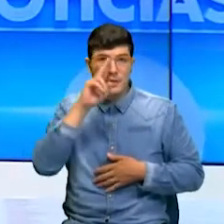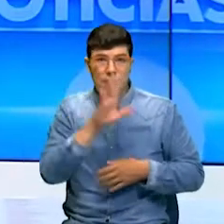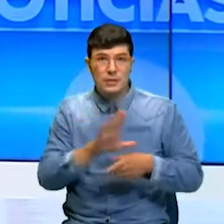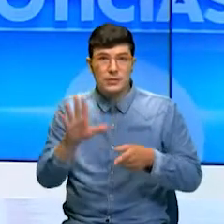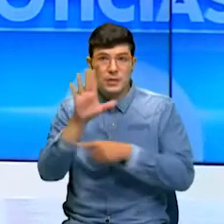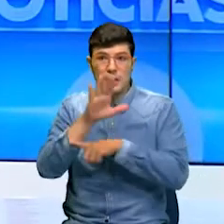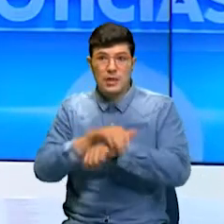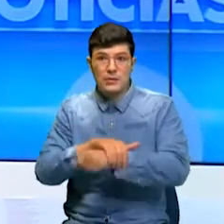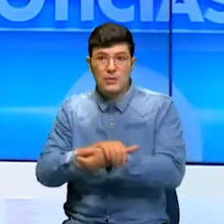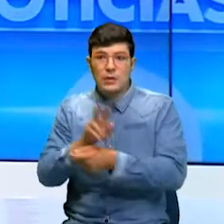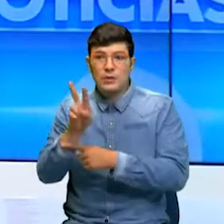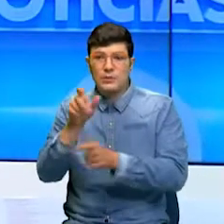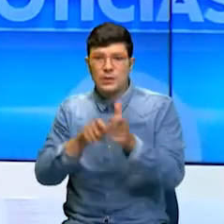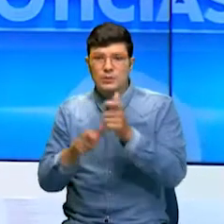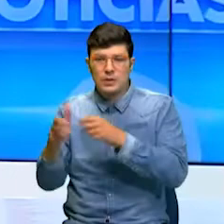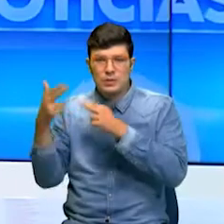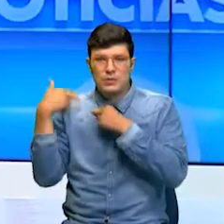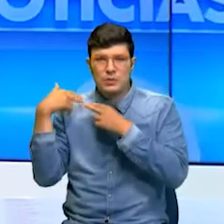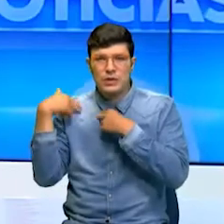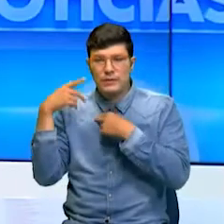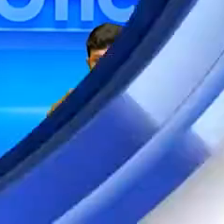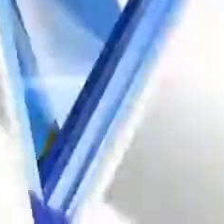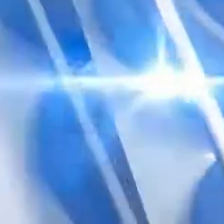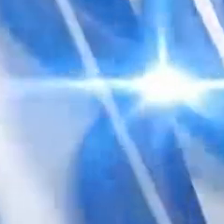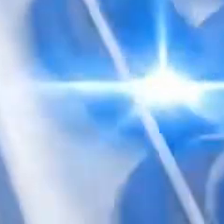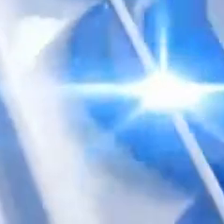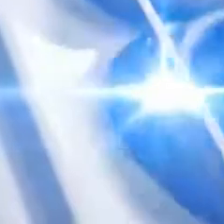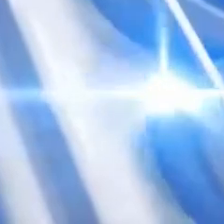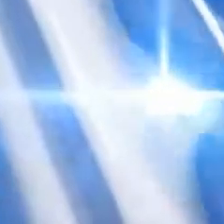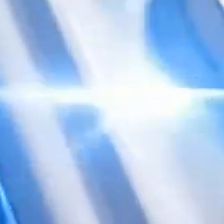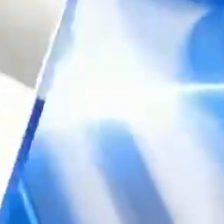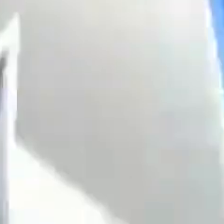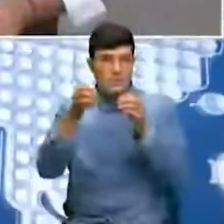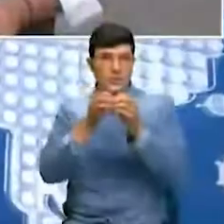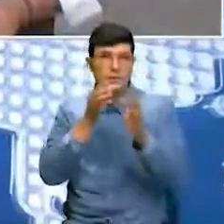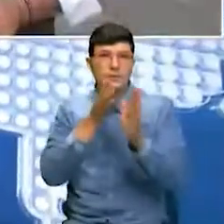este asesinato e duermen y ya nos tienen más detalles buenas tardes